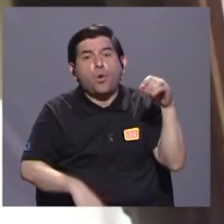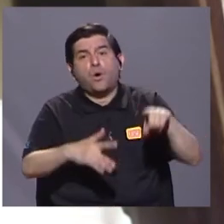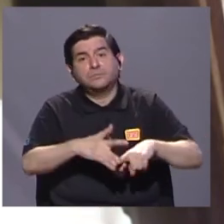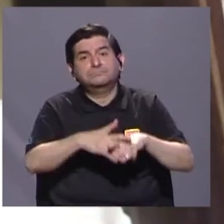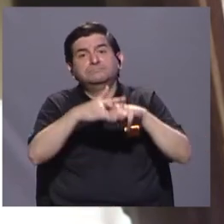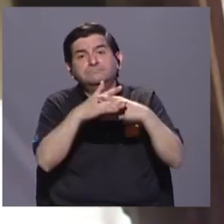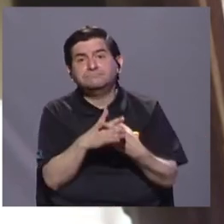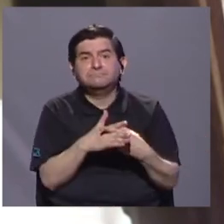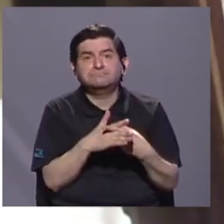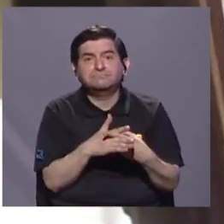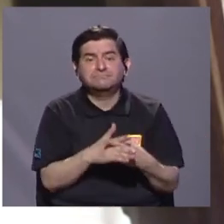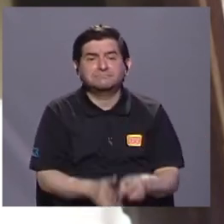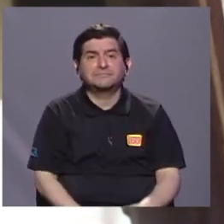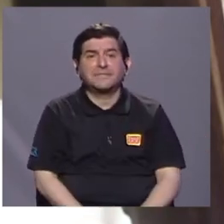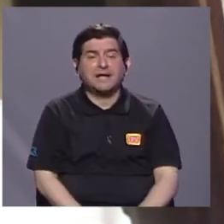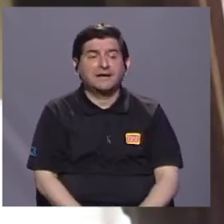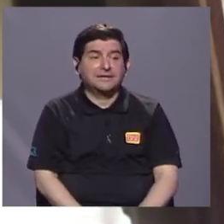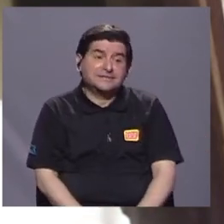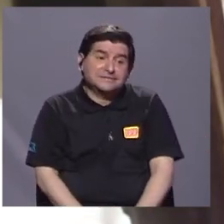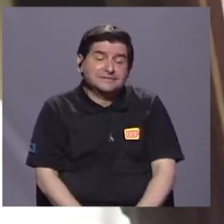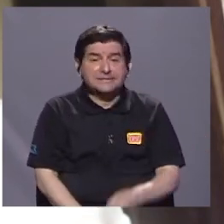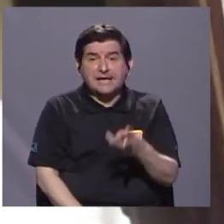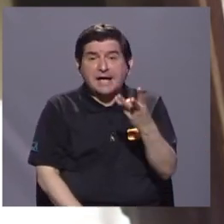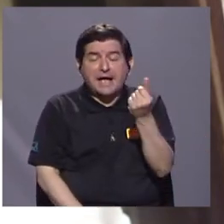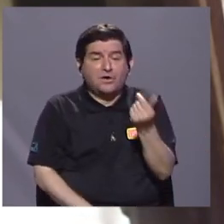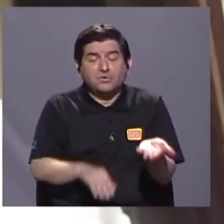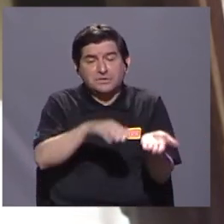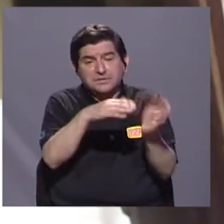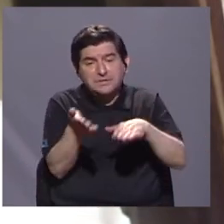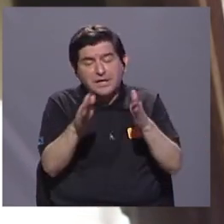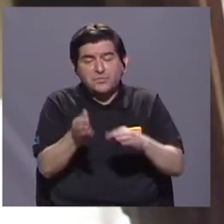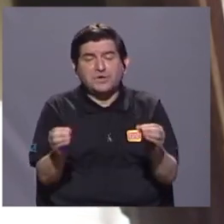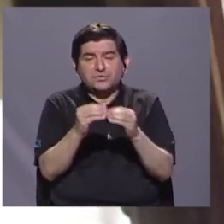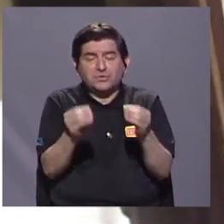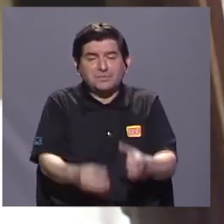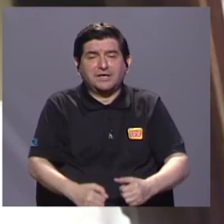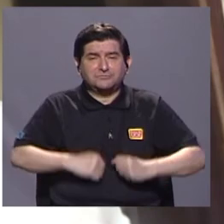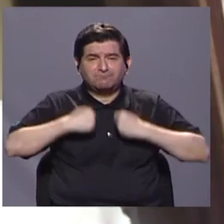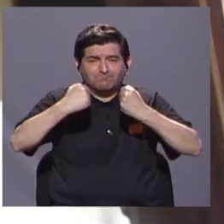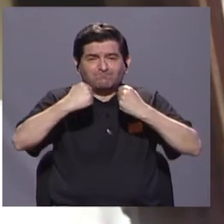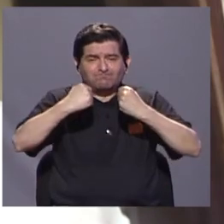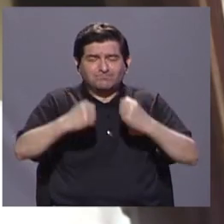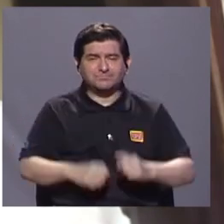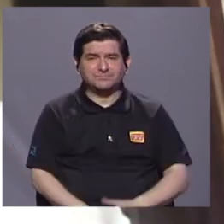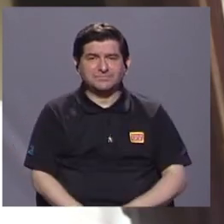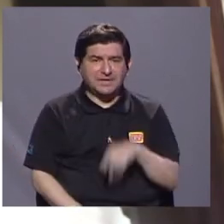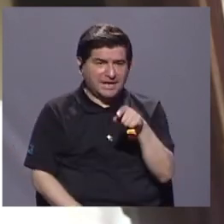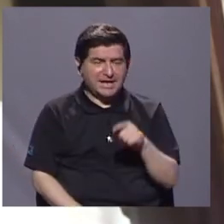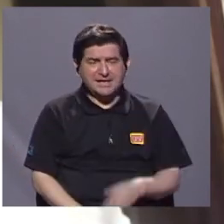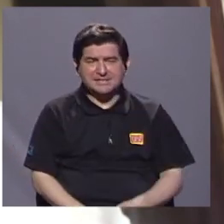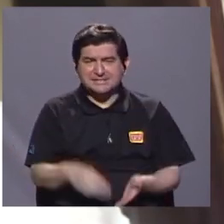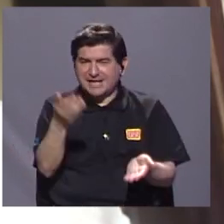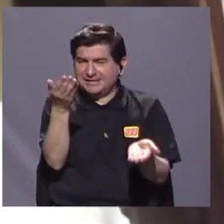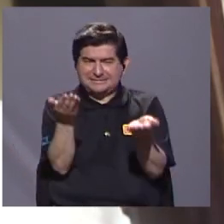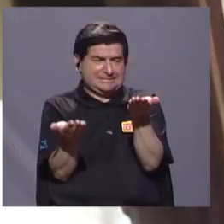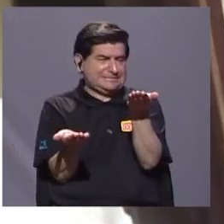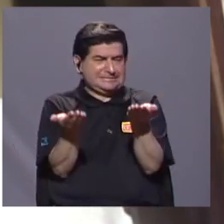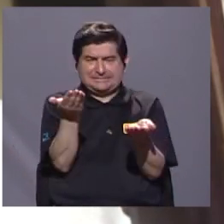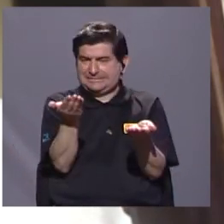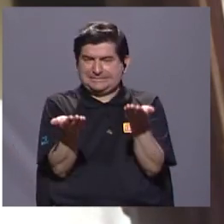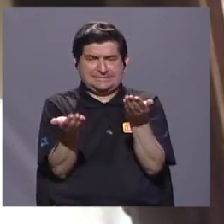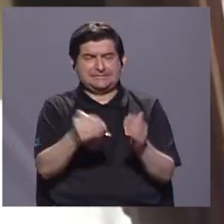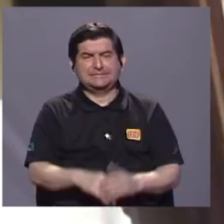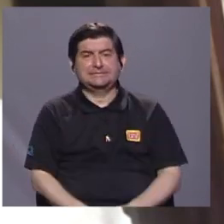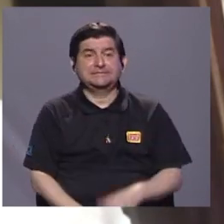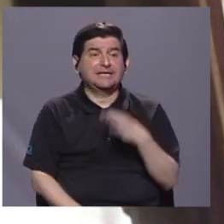empezar a contar fallecimientos de una forma más abrupta. Creo que esa balanza, como decía anteriormente,